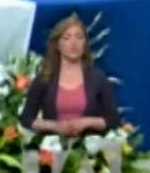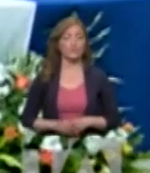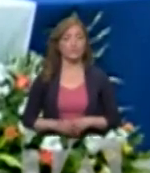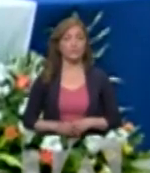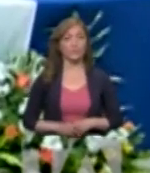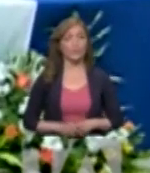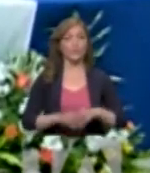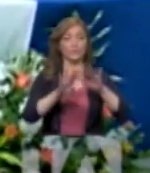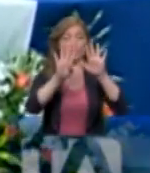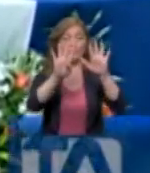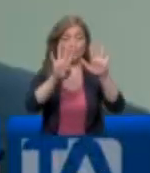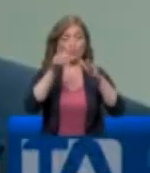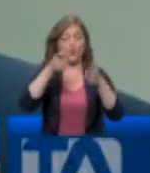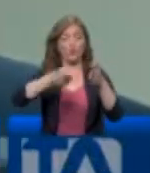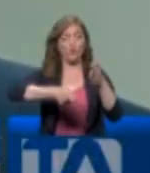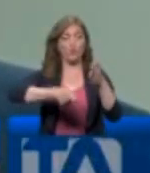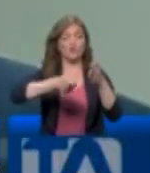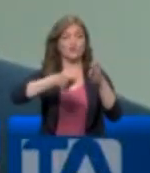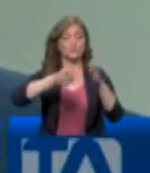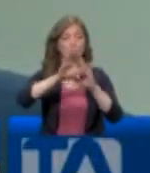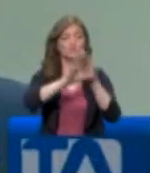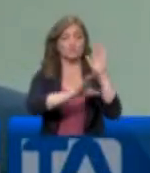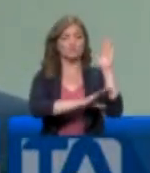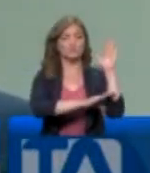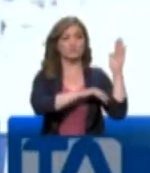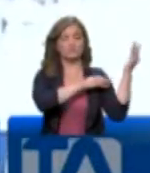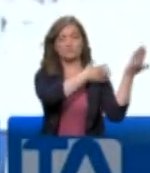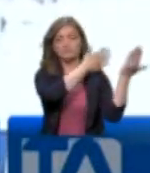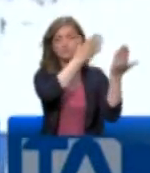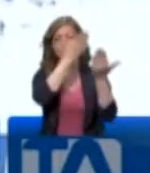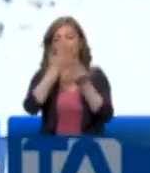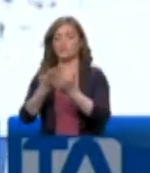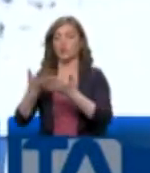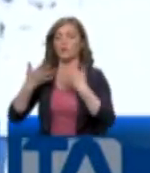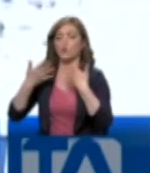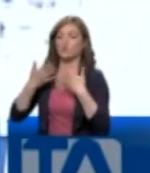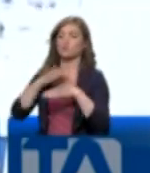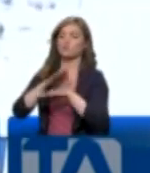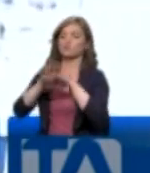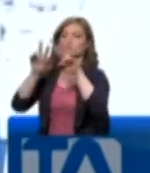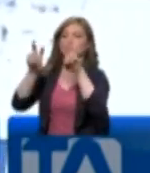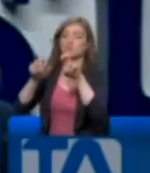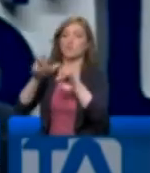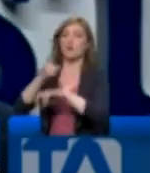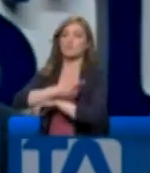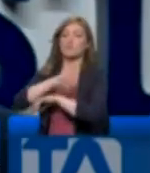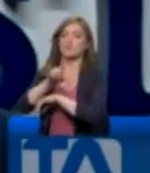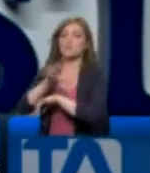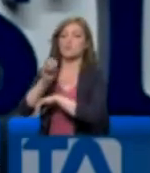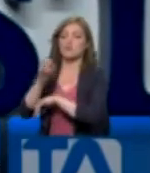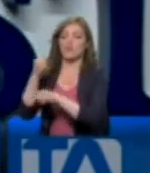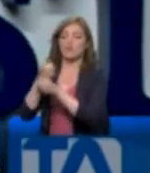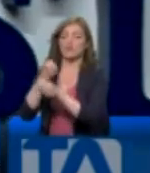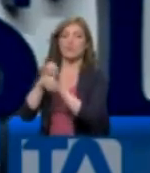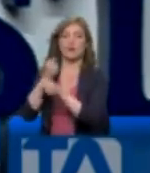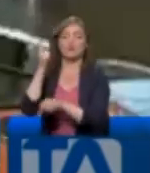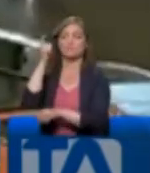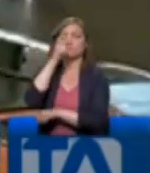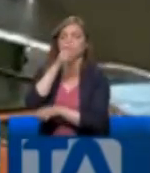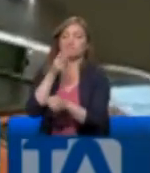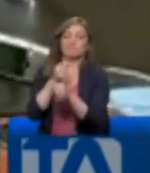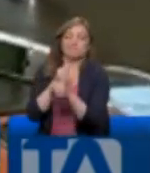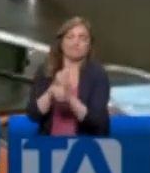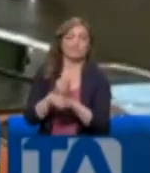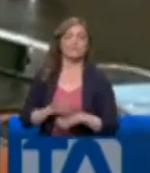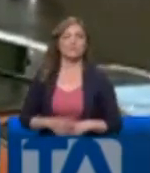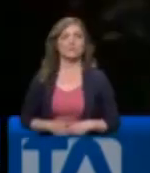Los 9 jueces constitucionales llegaron a Guayaquil para hablar de sus 100 primeros días de gestión. Pero complicado hacerlo, sin mencionar